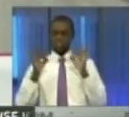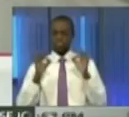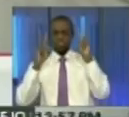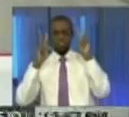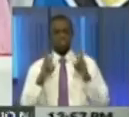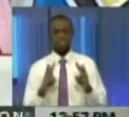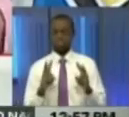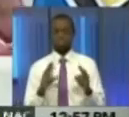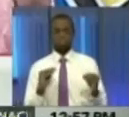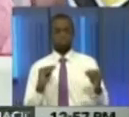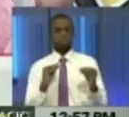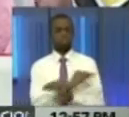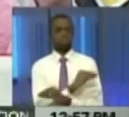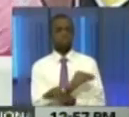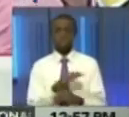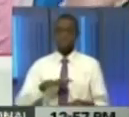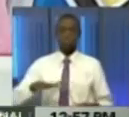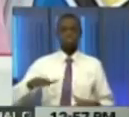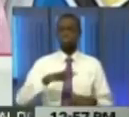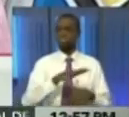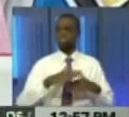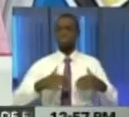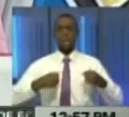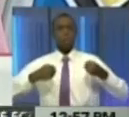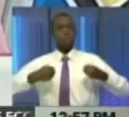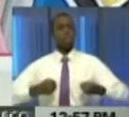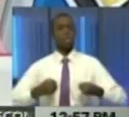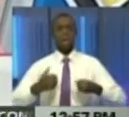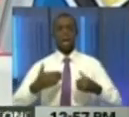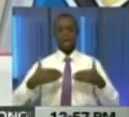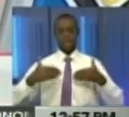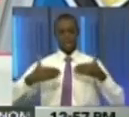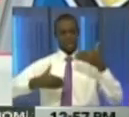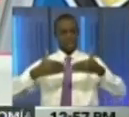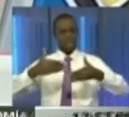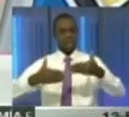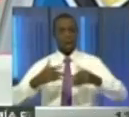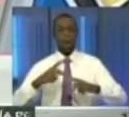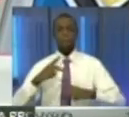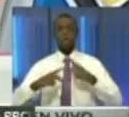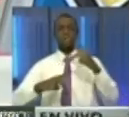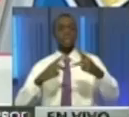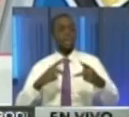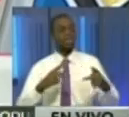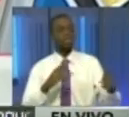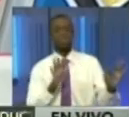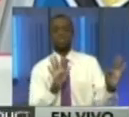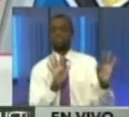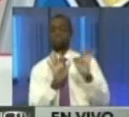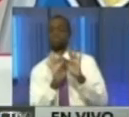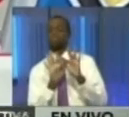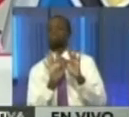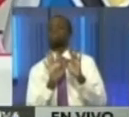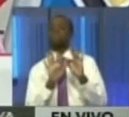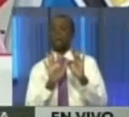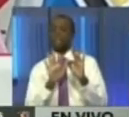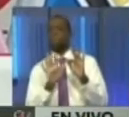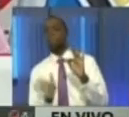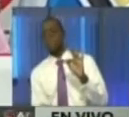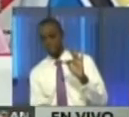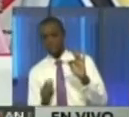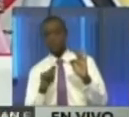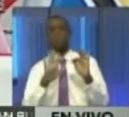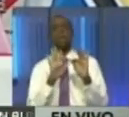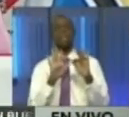la seguridad y el proceso que se pueda hacer sea vulnerado o sea frágil. Es